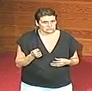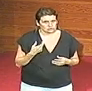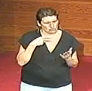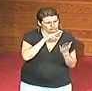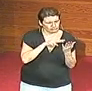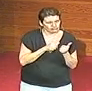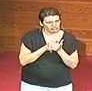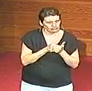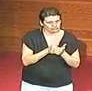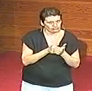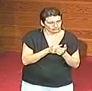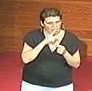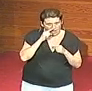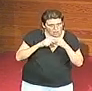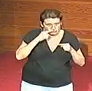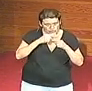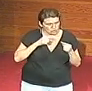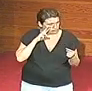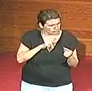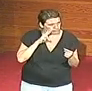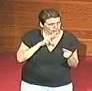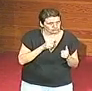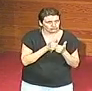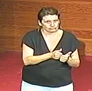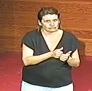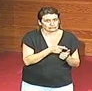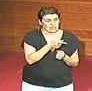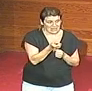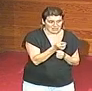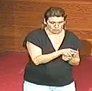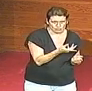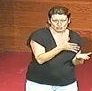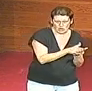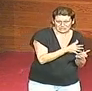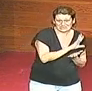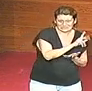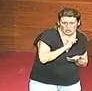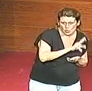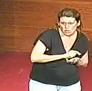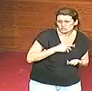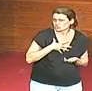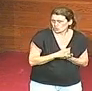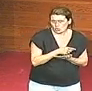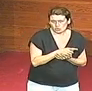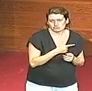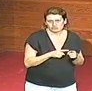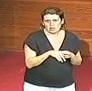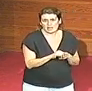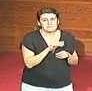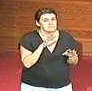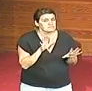sigo todos los años. Es verdad que ahí aparecen las muertes, los secuestros y todo ese tipo de cosas, pero